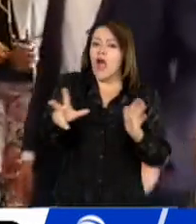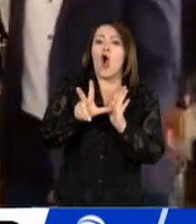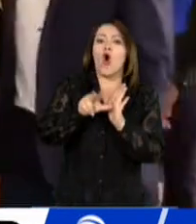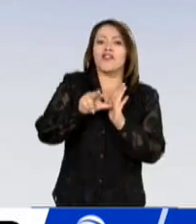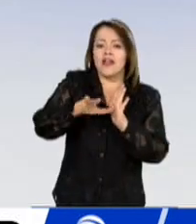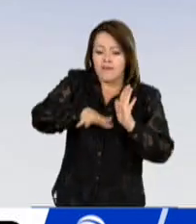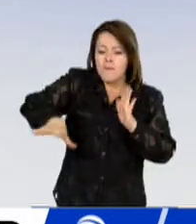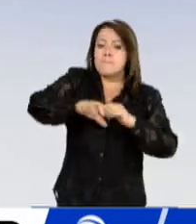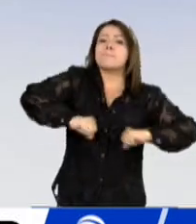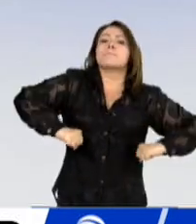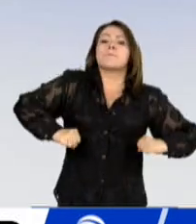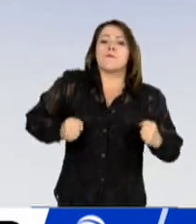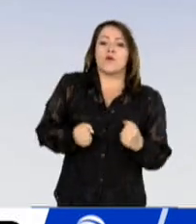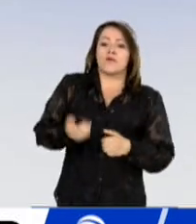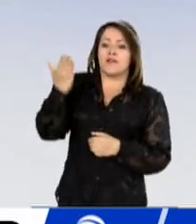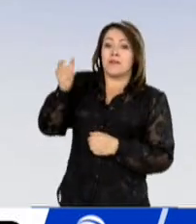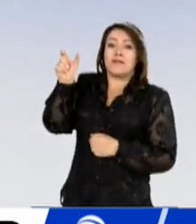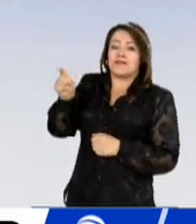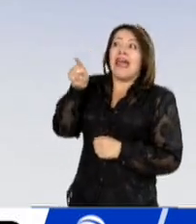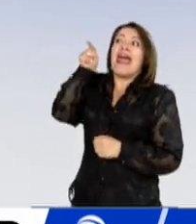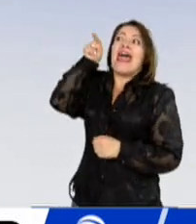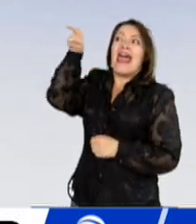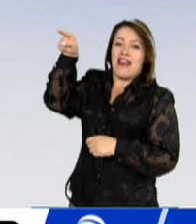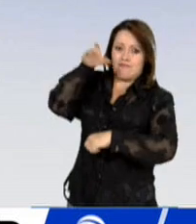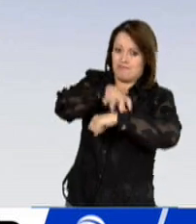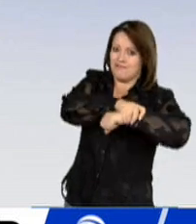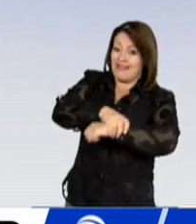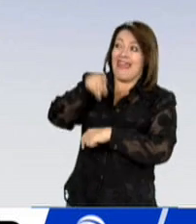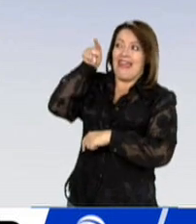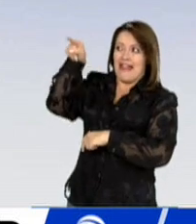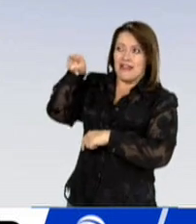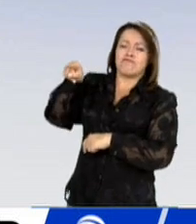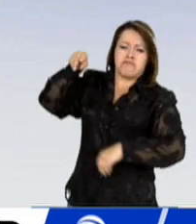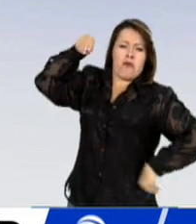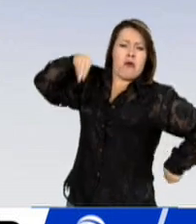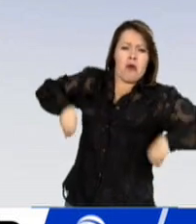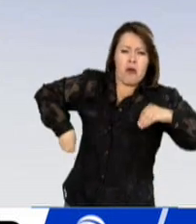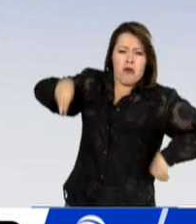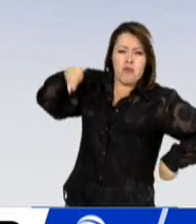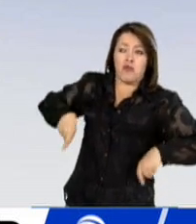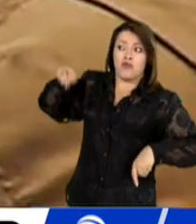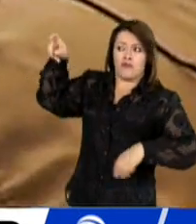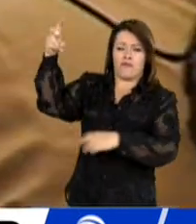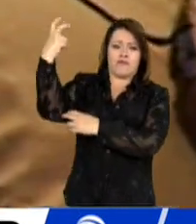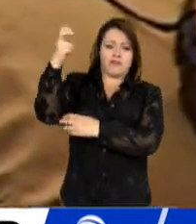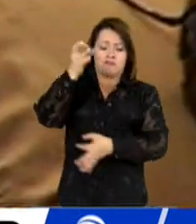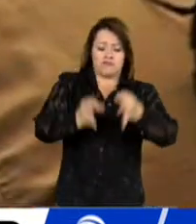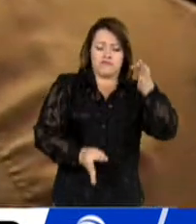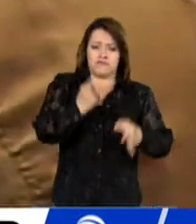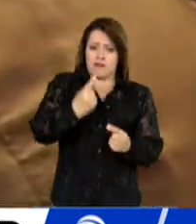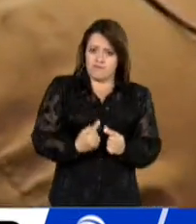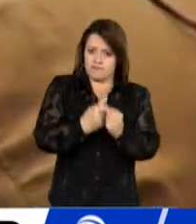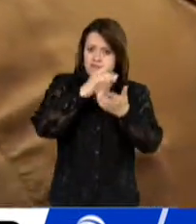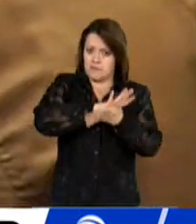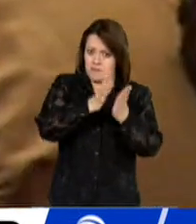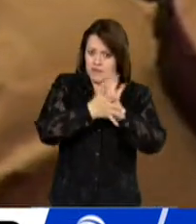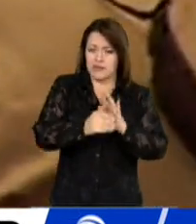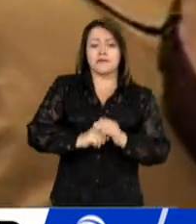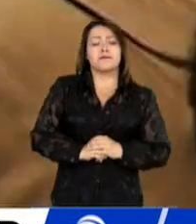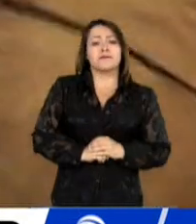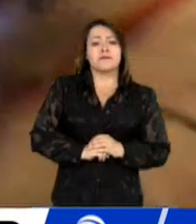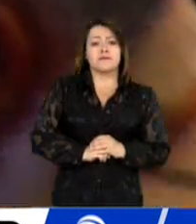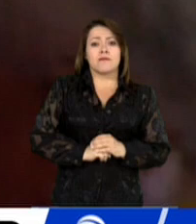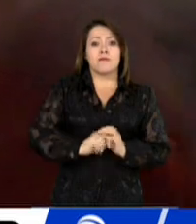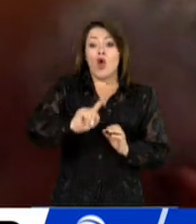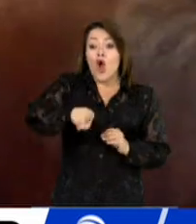Julián Bermeo, fiscal de apoyo de la Unidad de Investigación y Acusación de la Jurisdicción Especial para la Paz, el ex senador Luis Alberto Gil